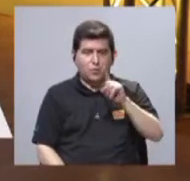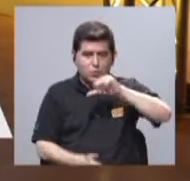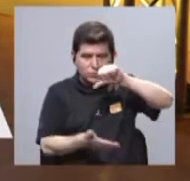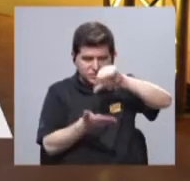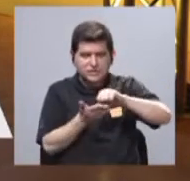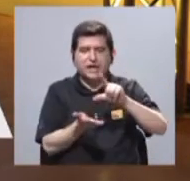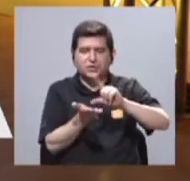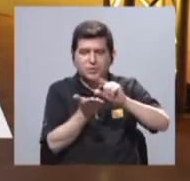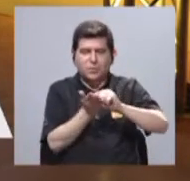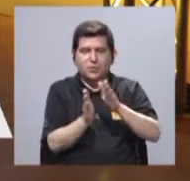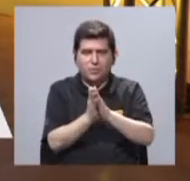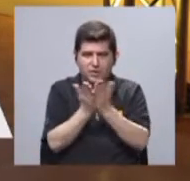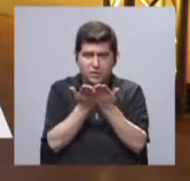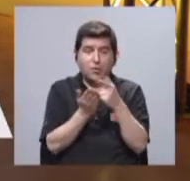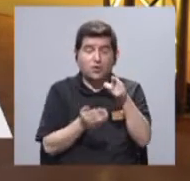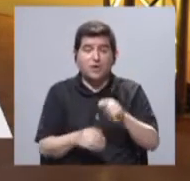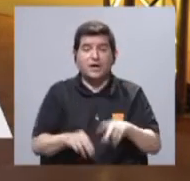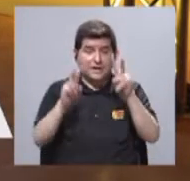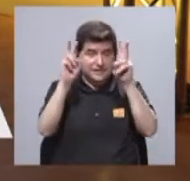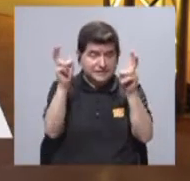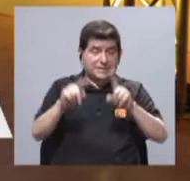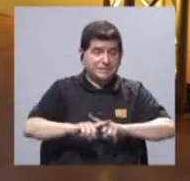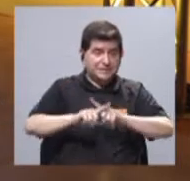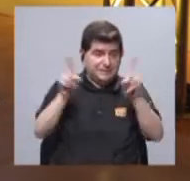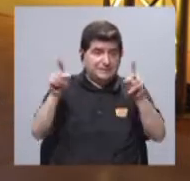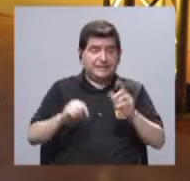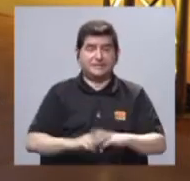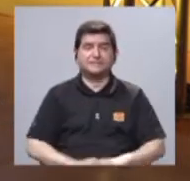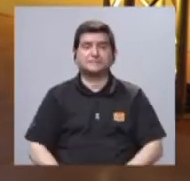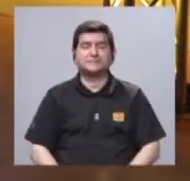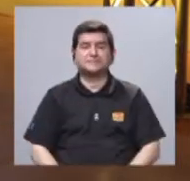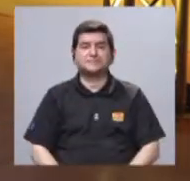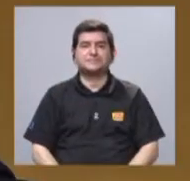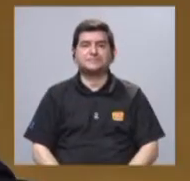le publicó un libro en esos ámbitos. Pero bueno,